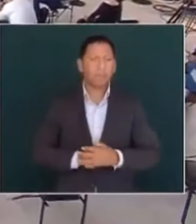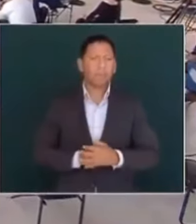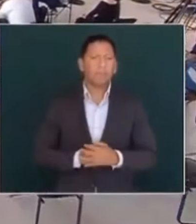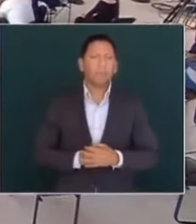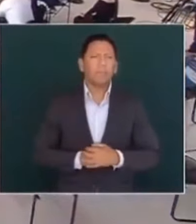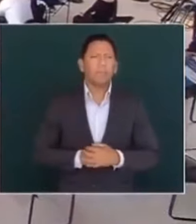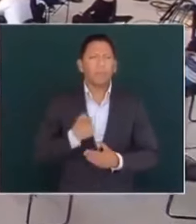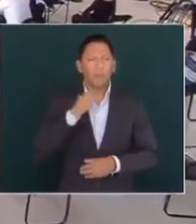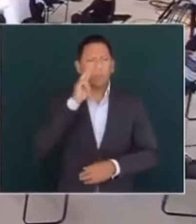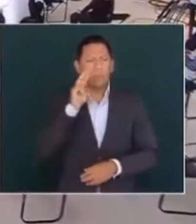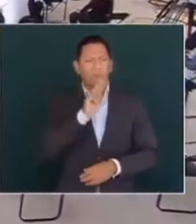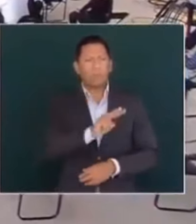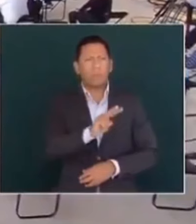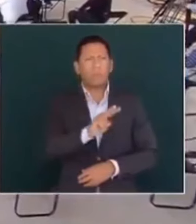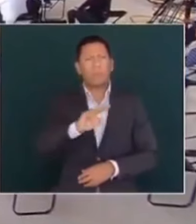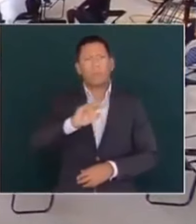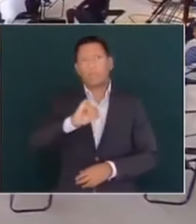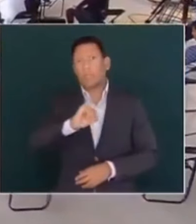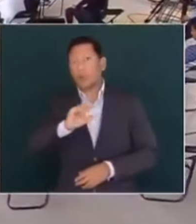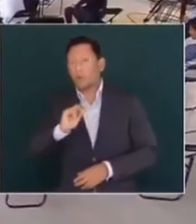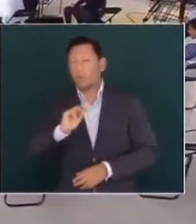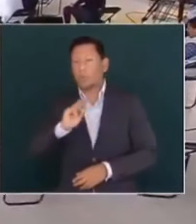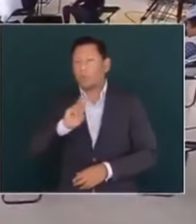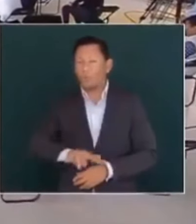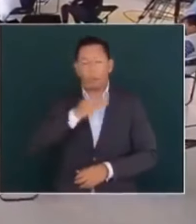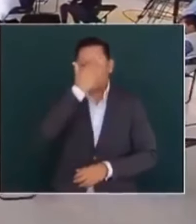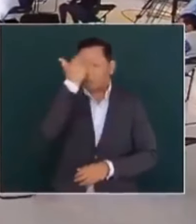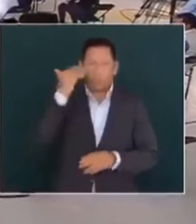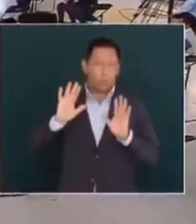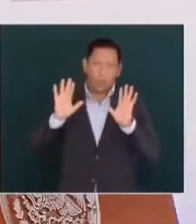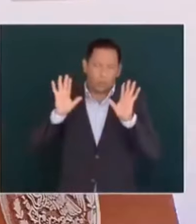si fue cierto, de un